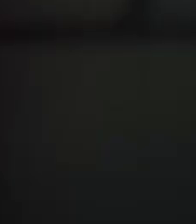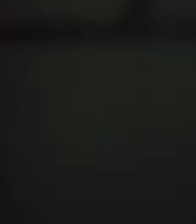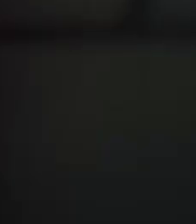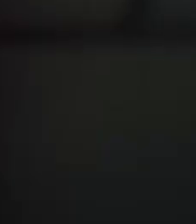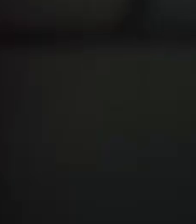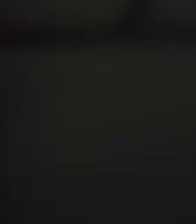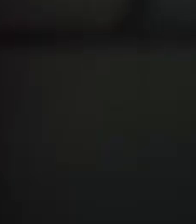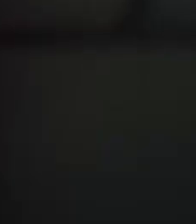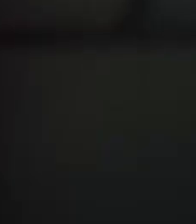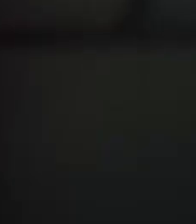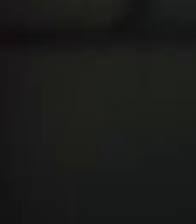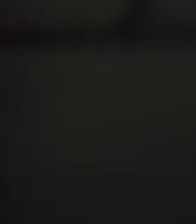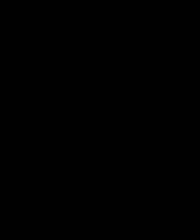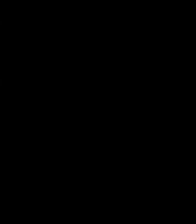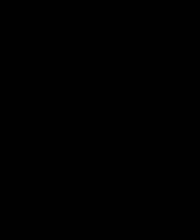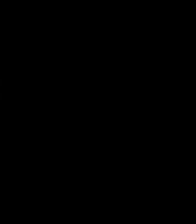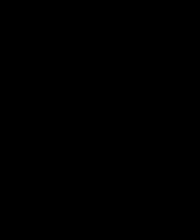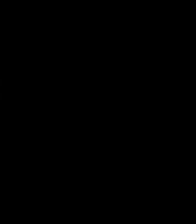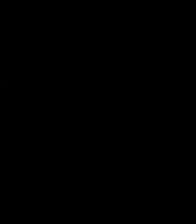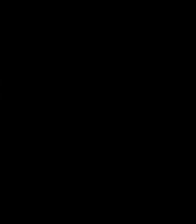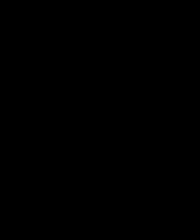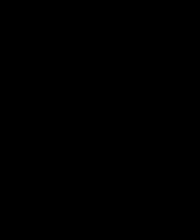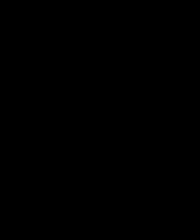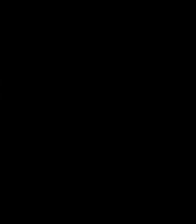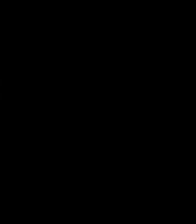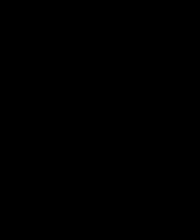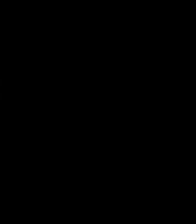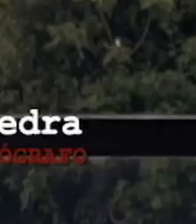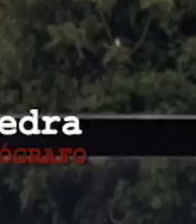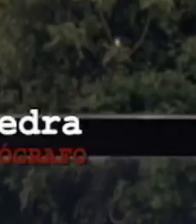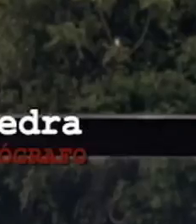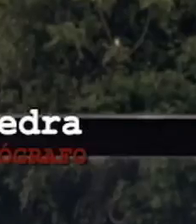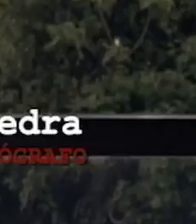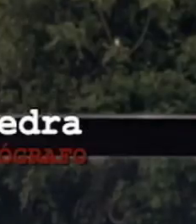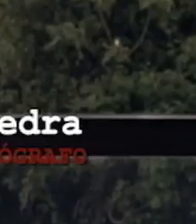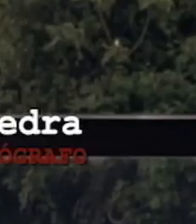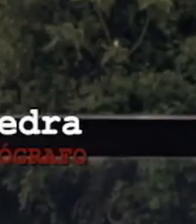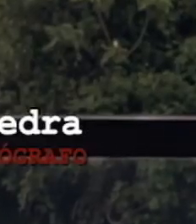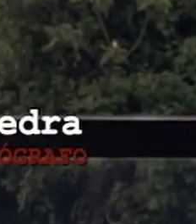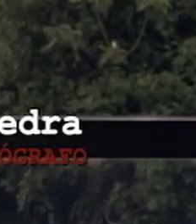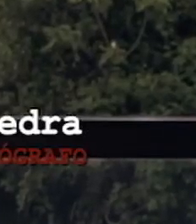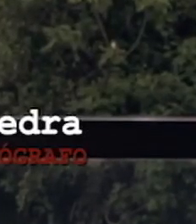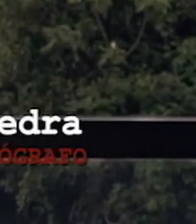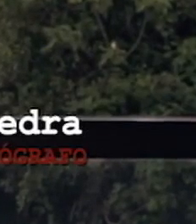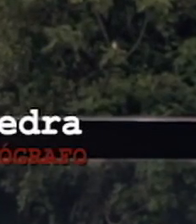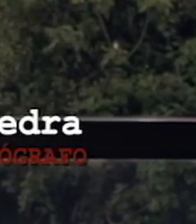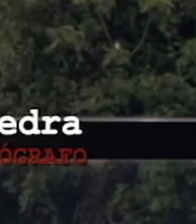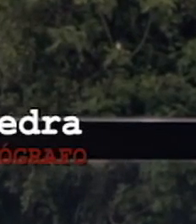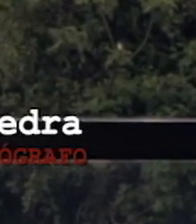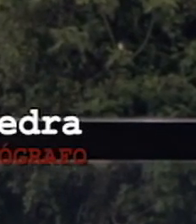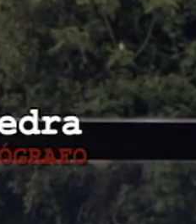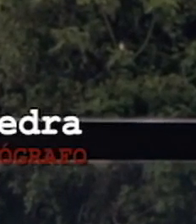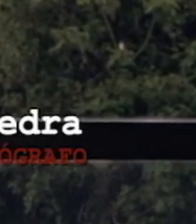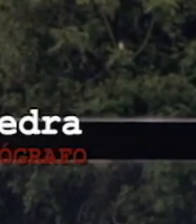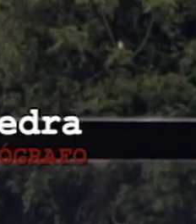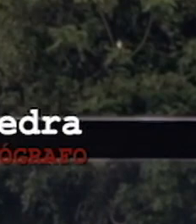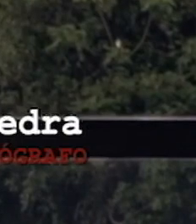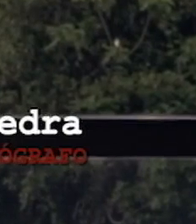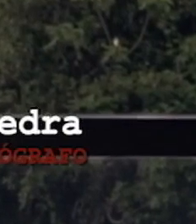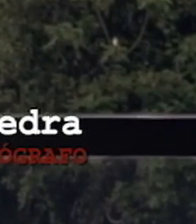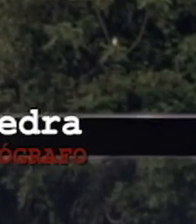la butaca dije, yo algún día voy a bailar ahí. Todas las revoluciones políticas, las dictaduras en el Cono Sur, ¿verdad?